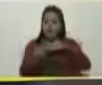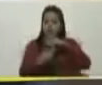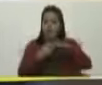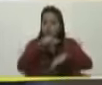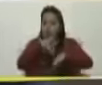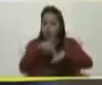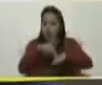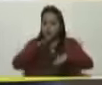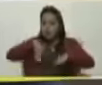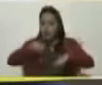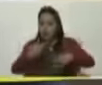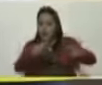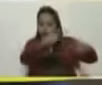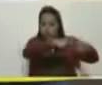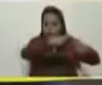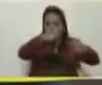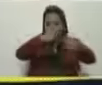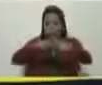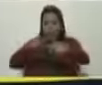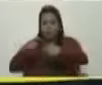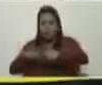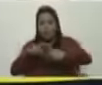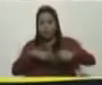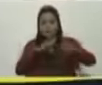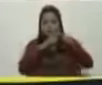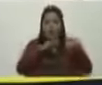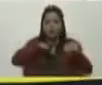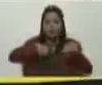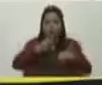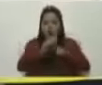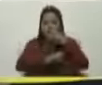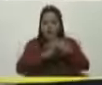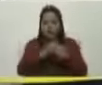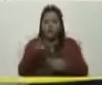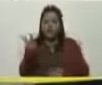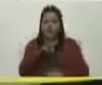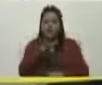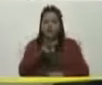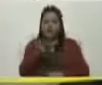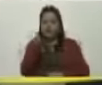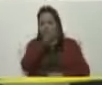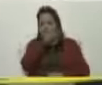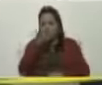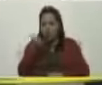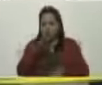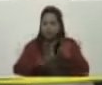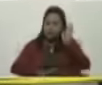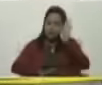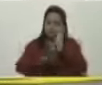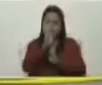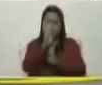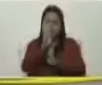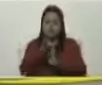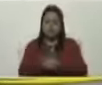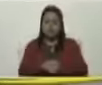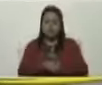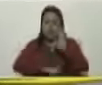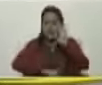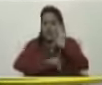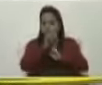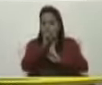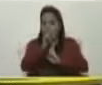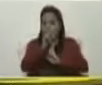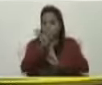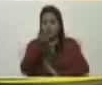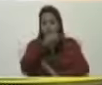podamos entrar y realmente podamos construir esa Venezuela próspera, de progreso, de desarrollo y de